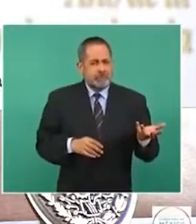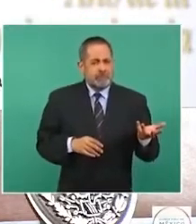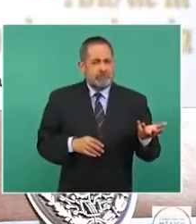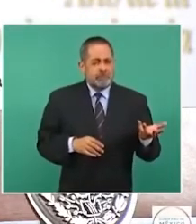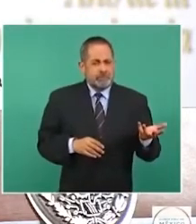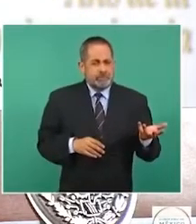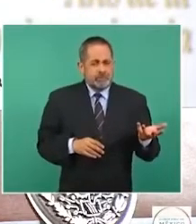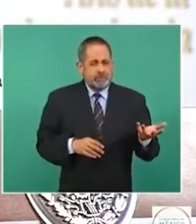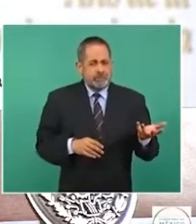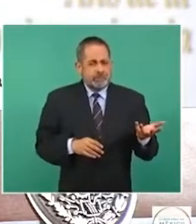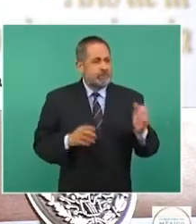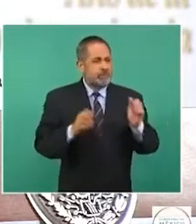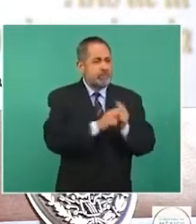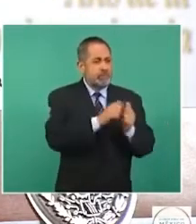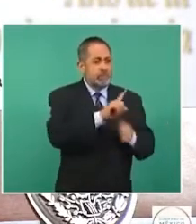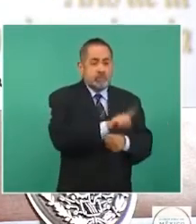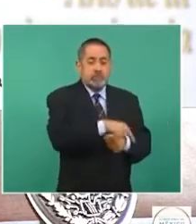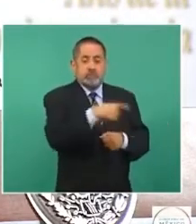a través del Reforma